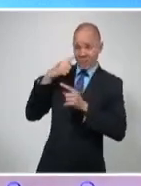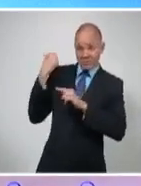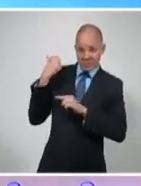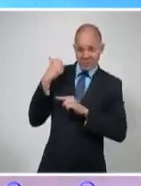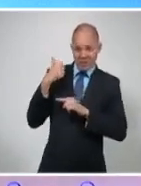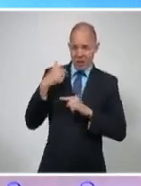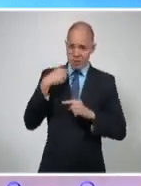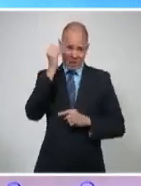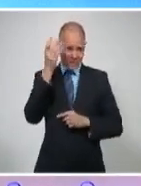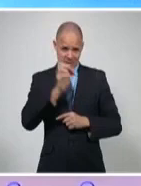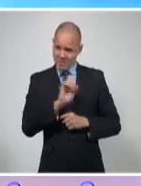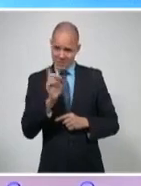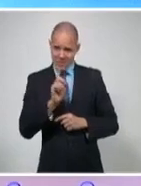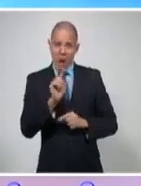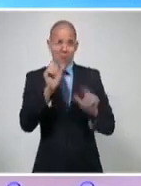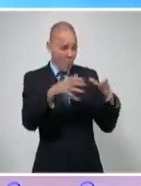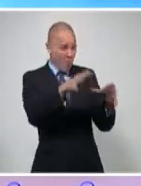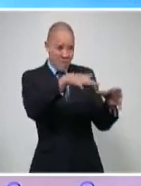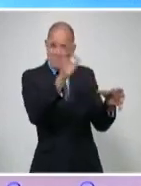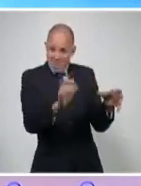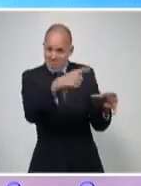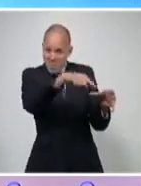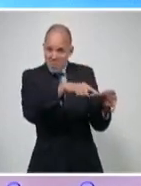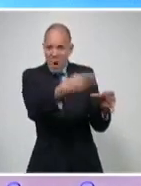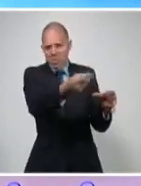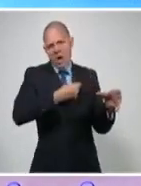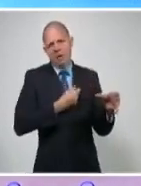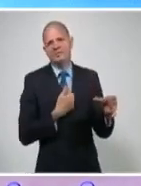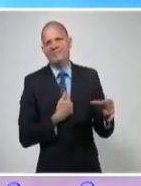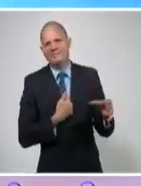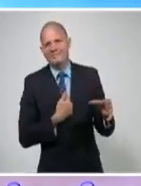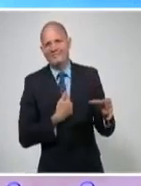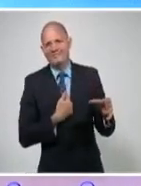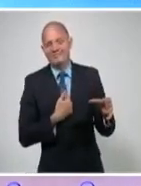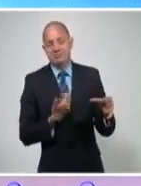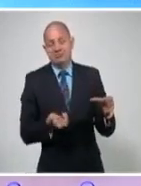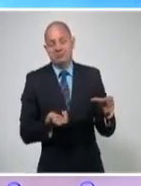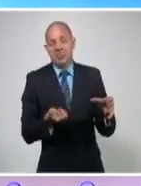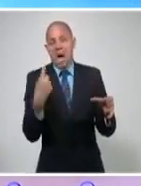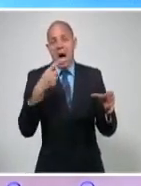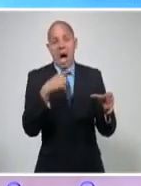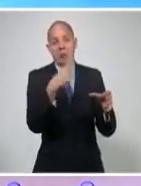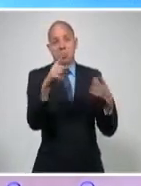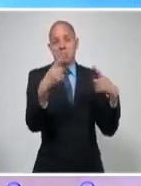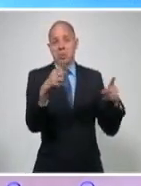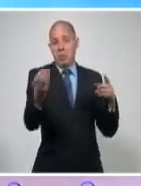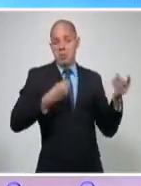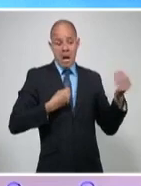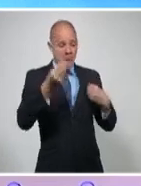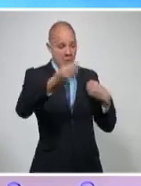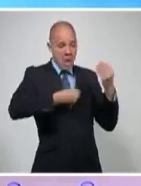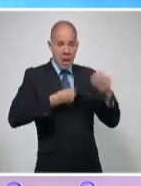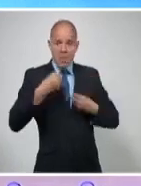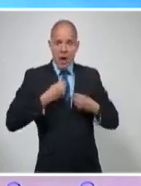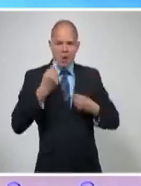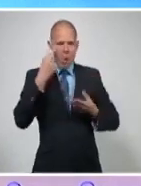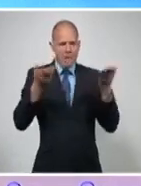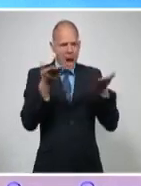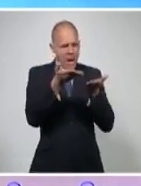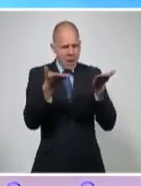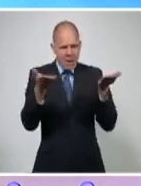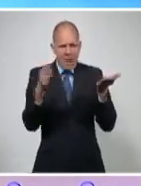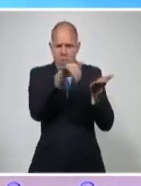estos elementos y por cierto coinciden, es de forma diferente, ellos lo envían y coinciden casi al detalle